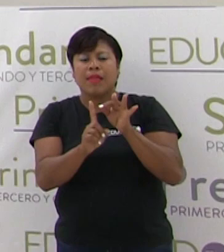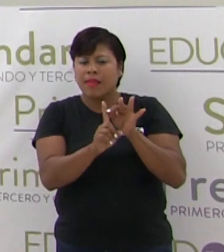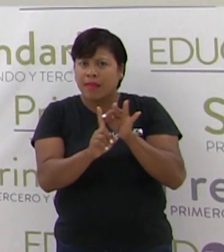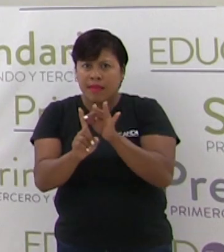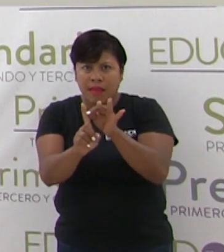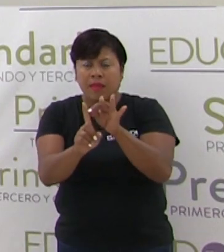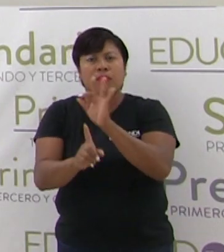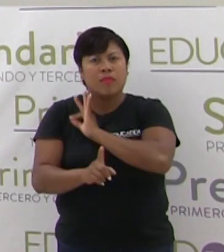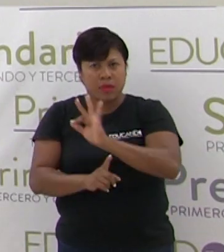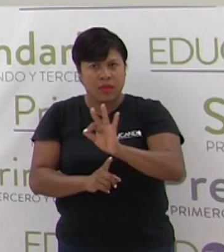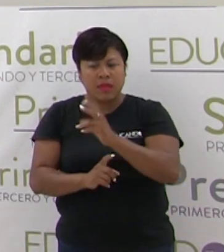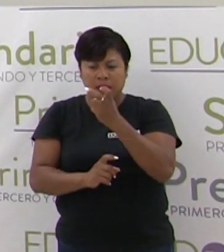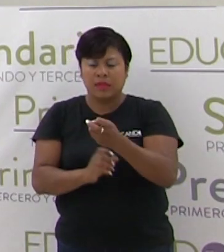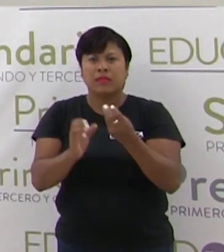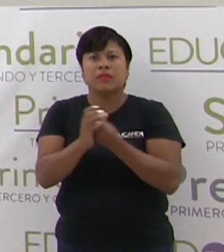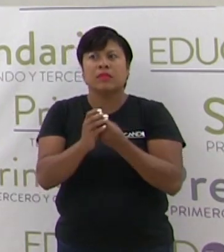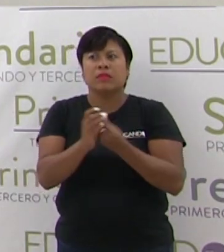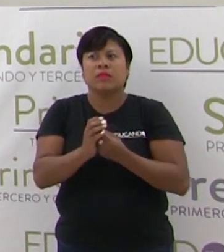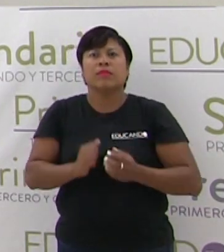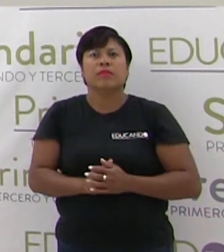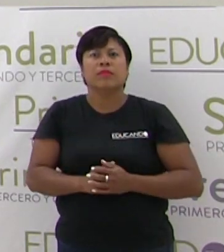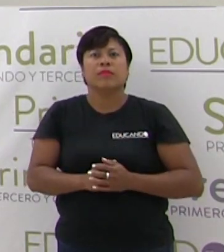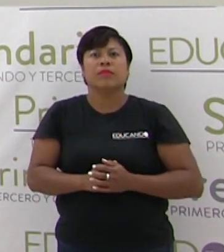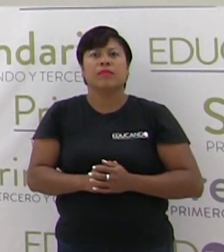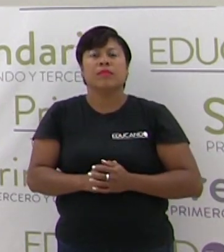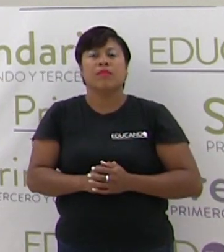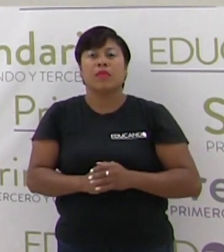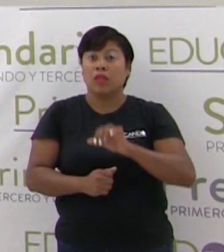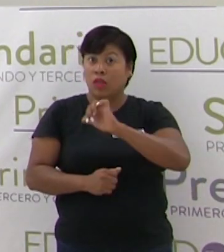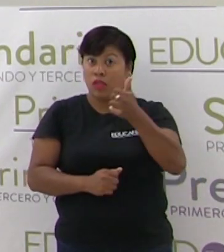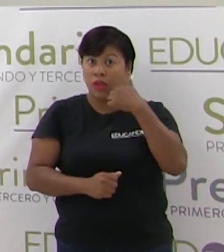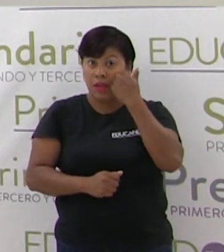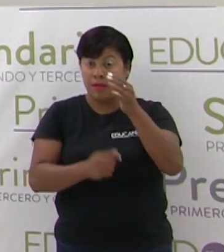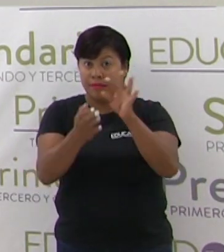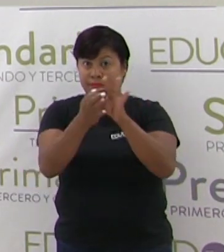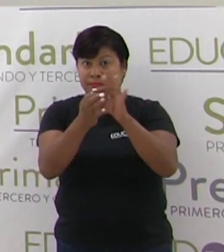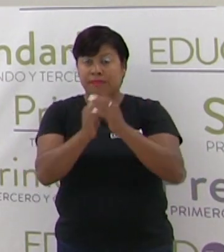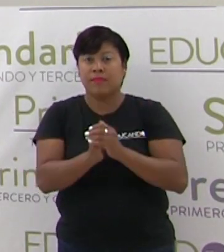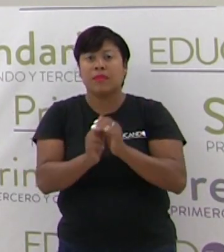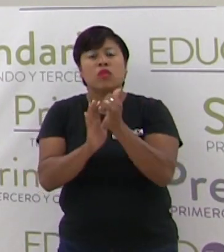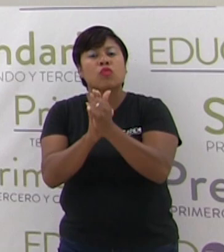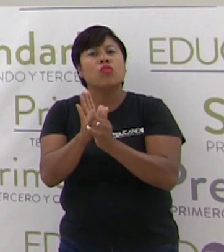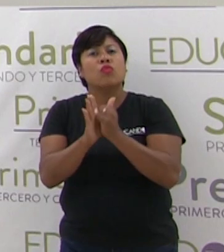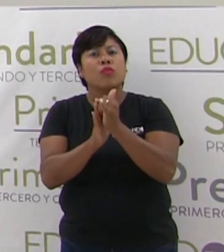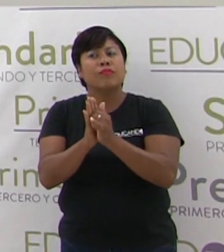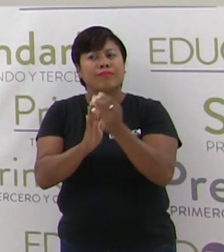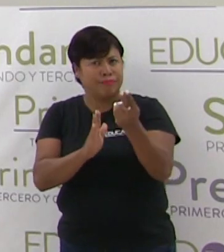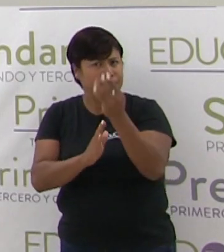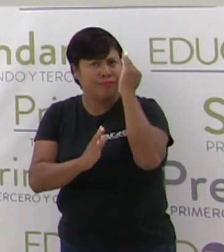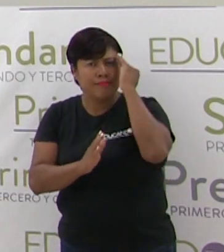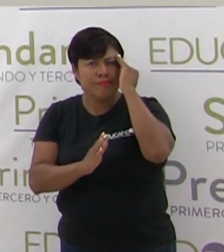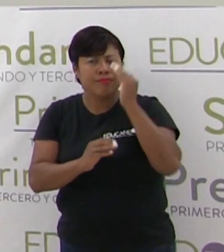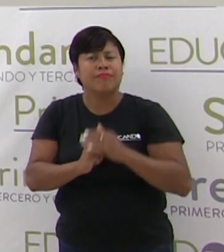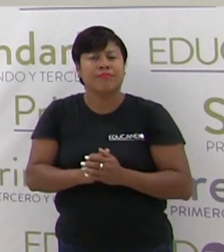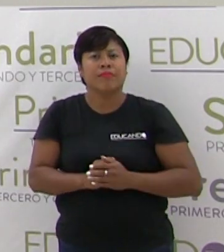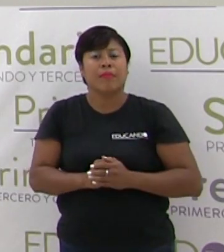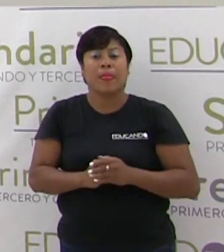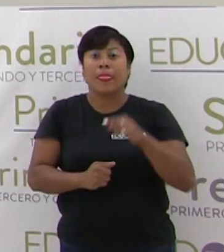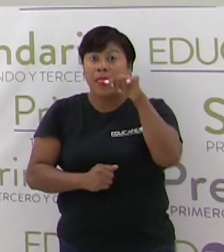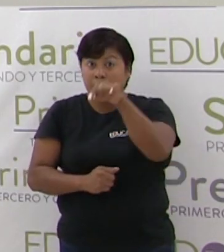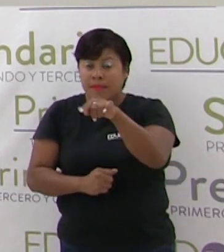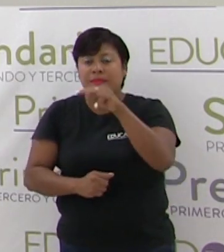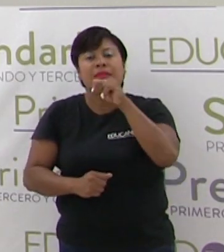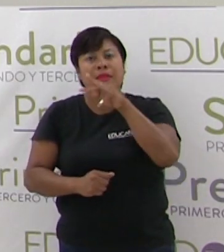que complementan esta sesión. El otro sitio que quiero recomendarles es YouTube, ustedes lo conocen, y